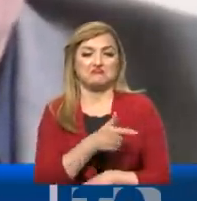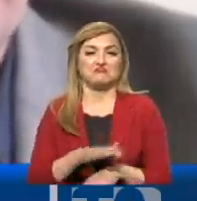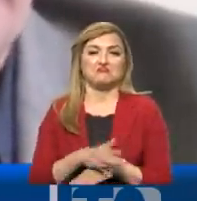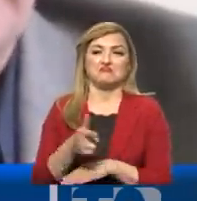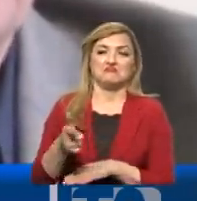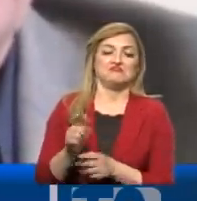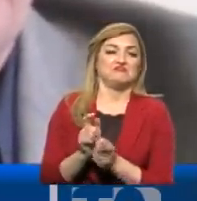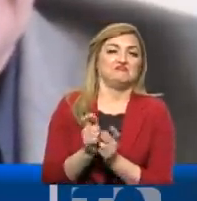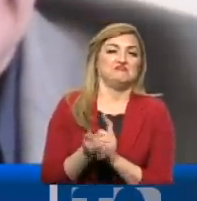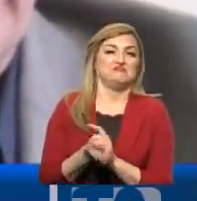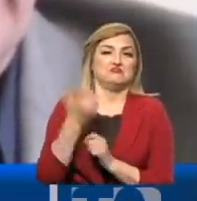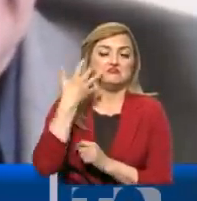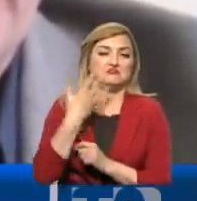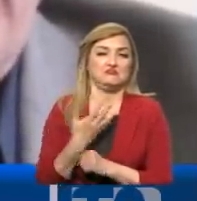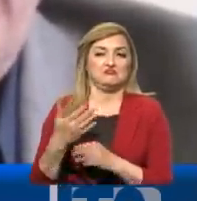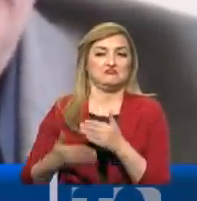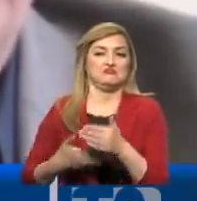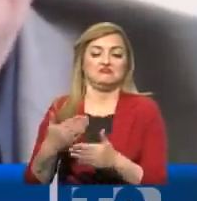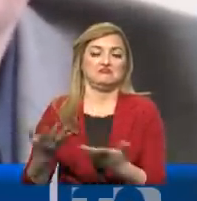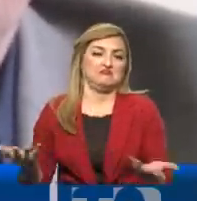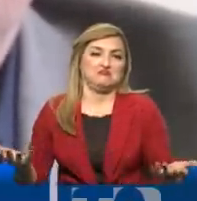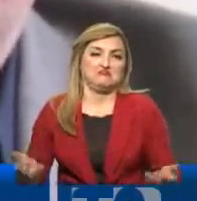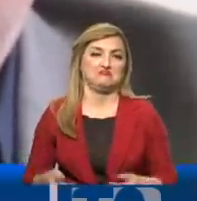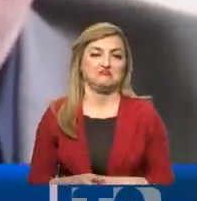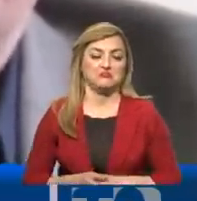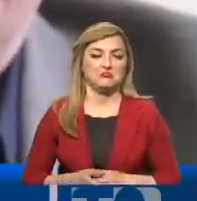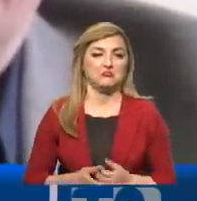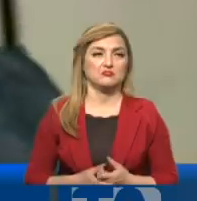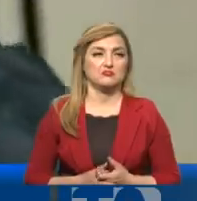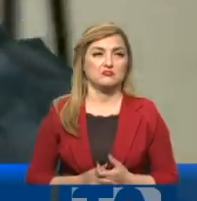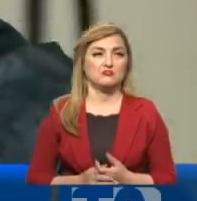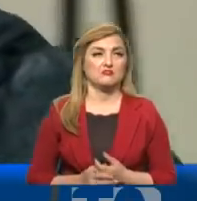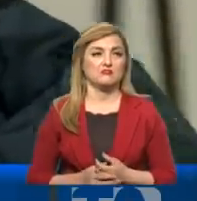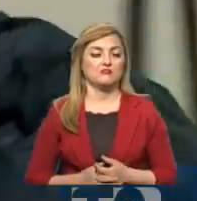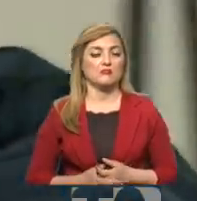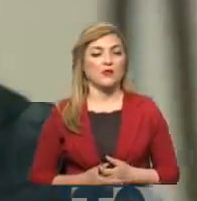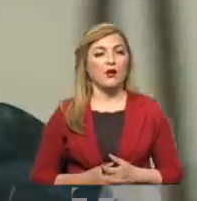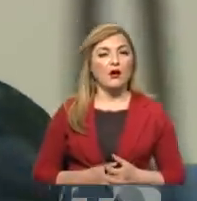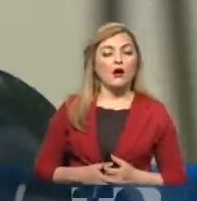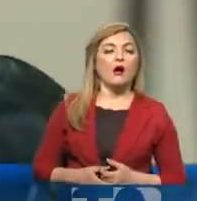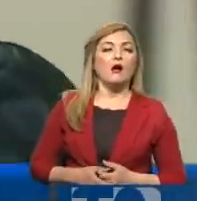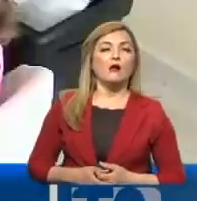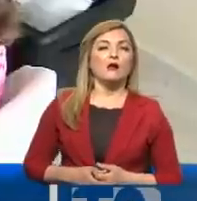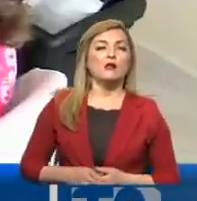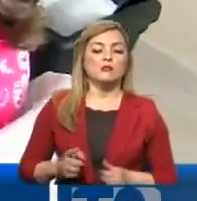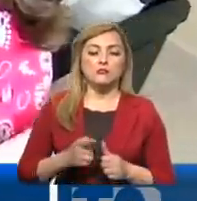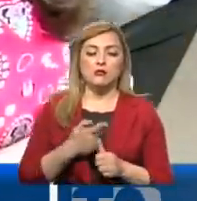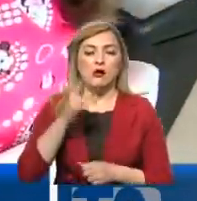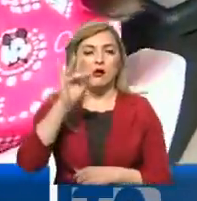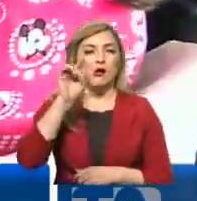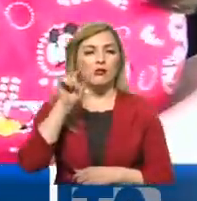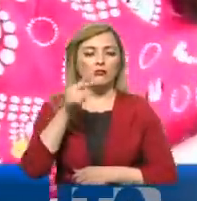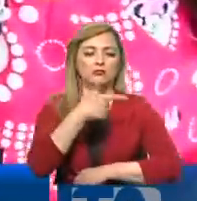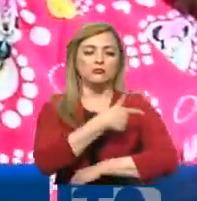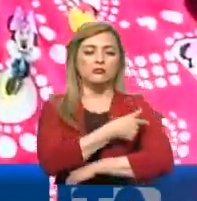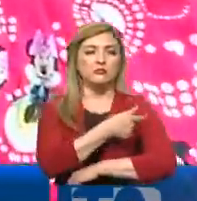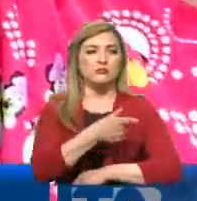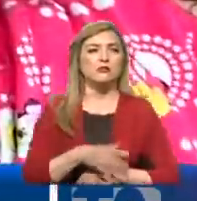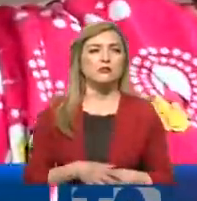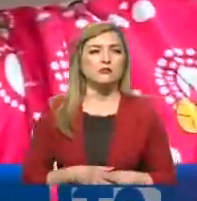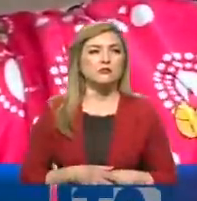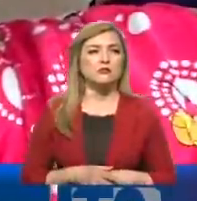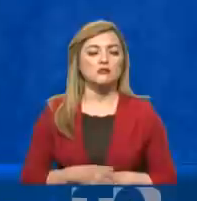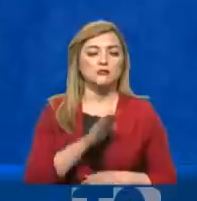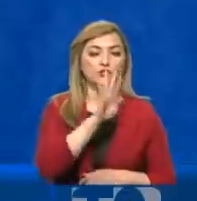la modificación en el proceso de utilización de la misma. Asegura que lo correcto con las primeras 8.000 vacunas era